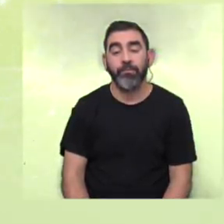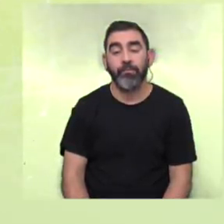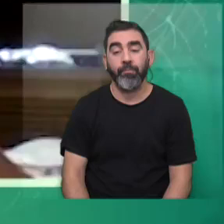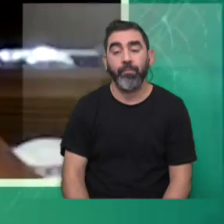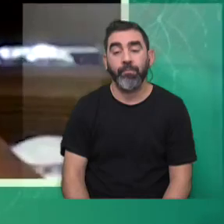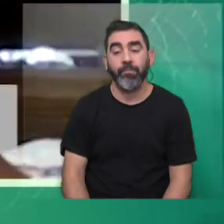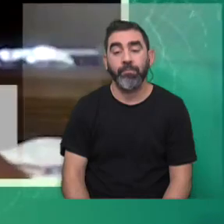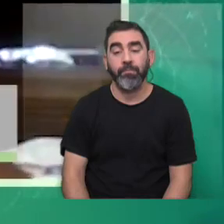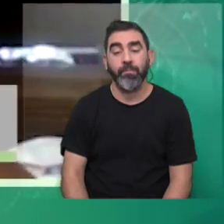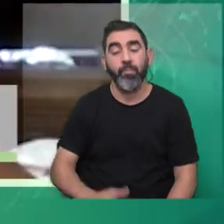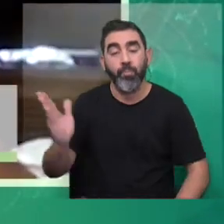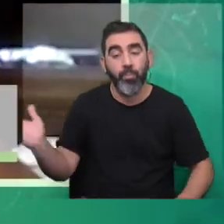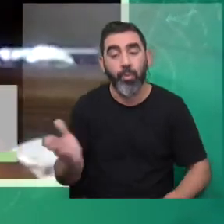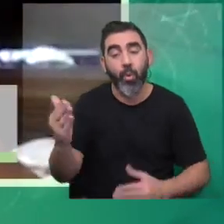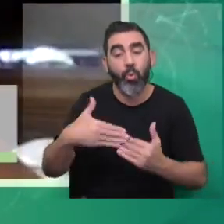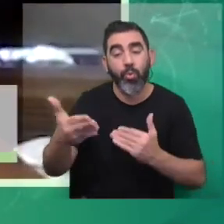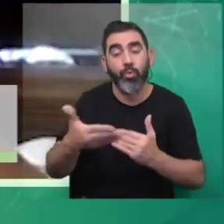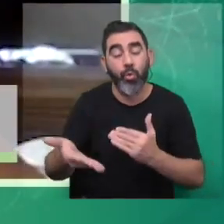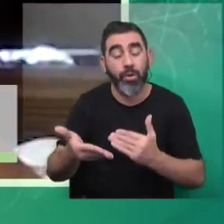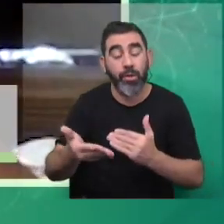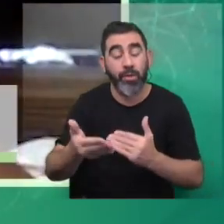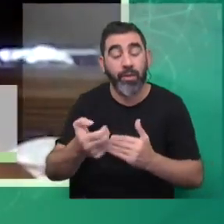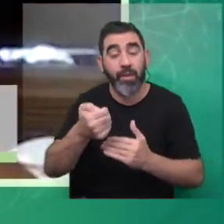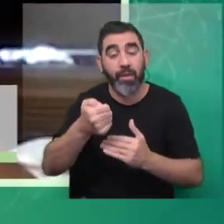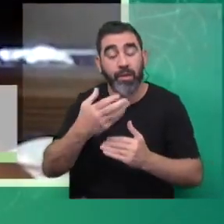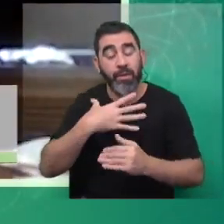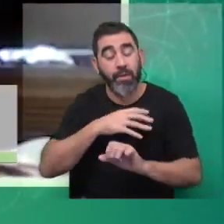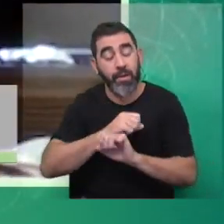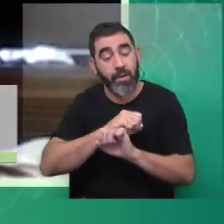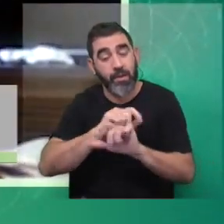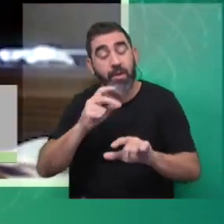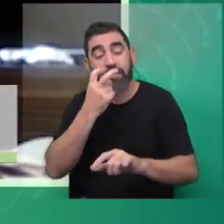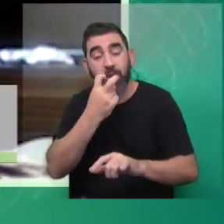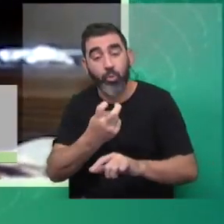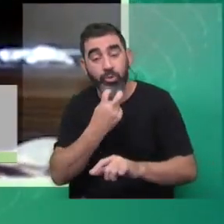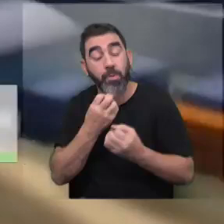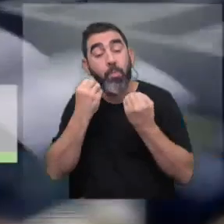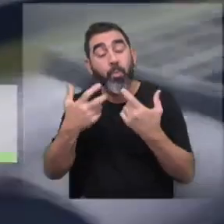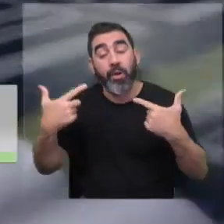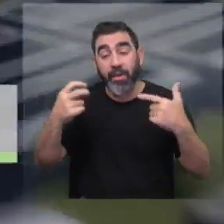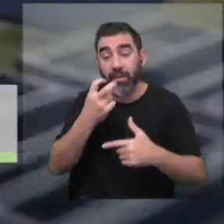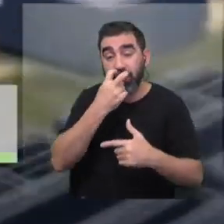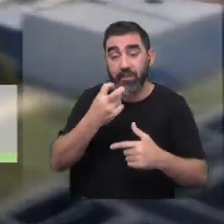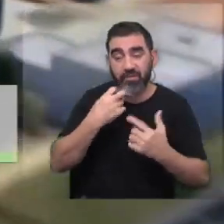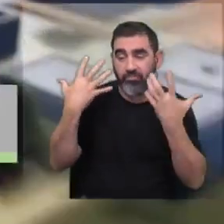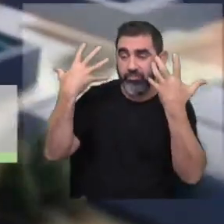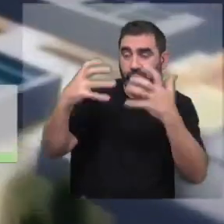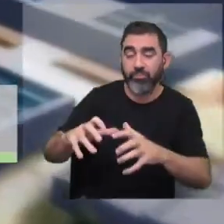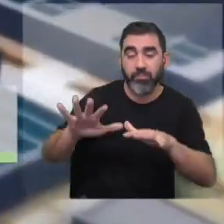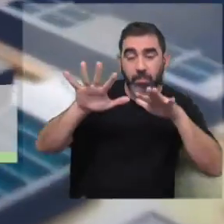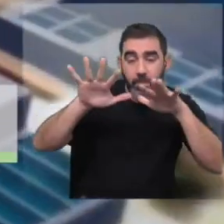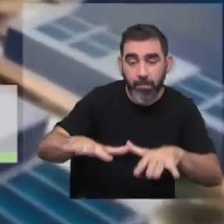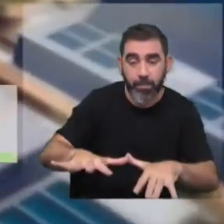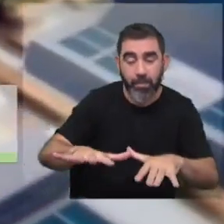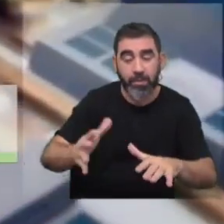luego productores y vecinos de Rincón del pino están indignados y doloridos porque la intendenta de San José Ana bentaberry